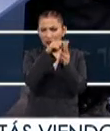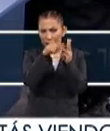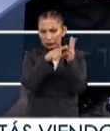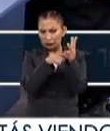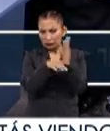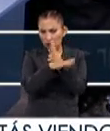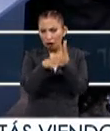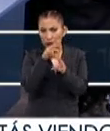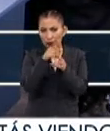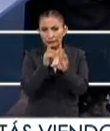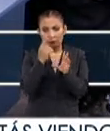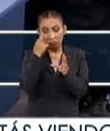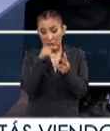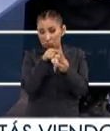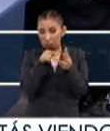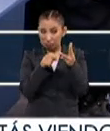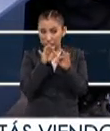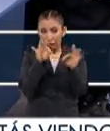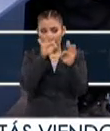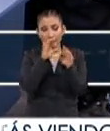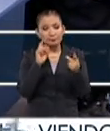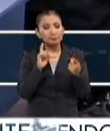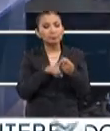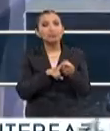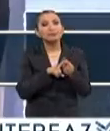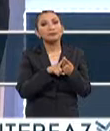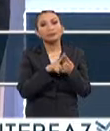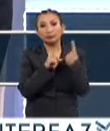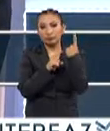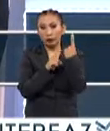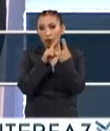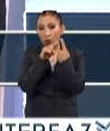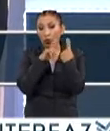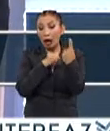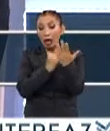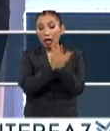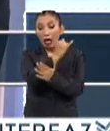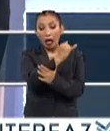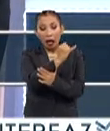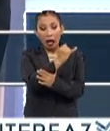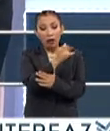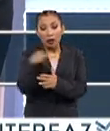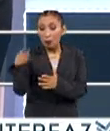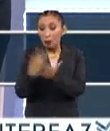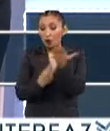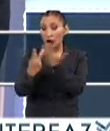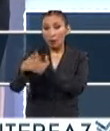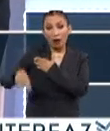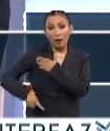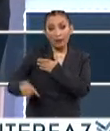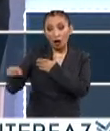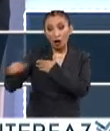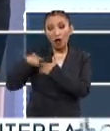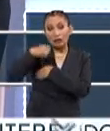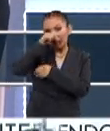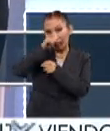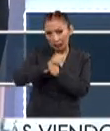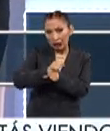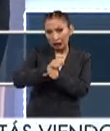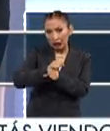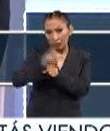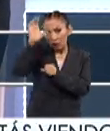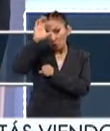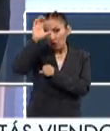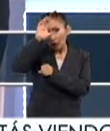que me parecen centrales. Uno, hay una decisión de política pública a través de la secretaria